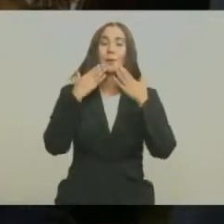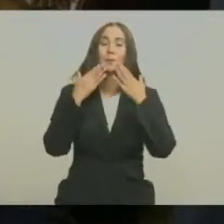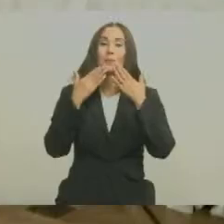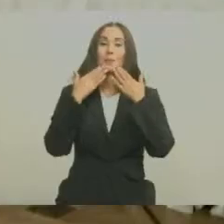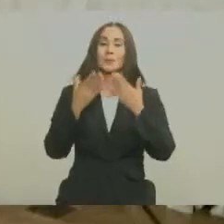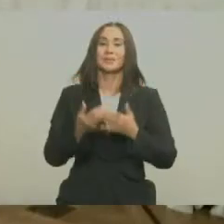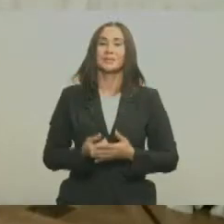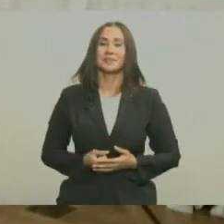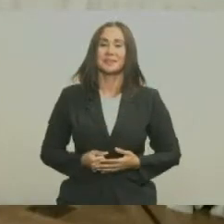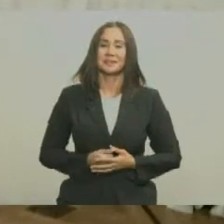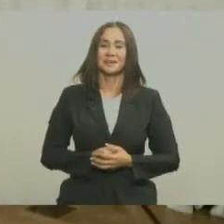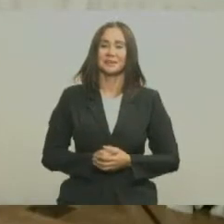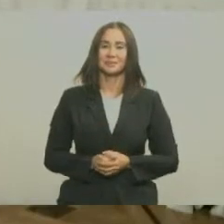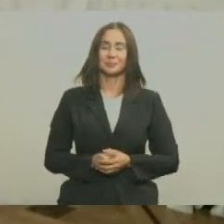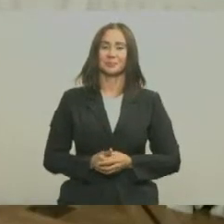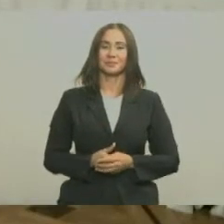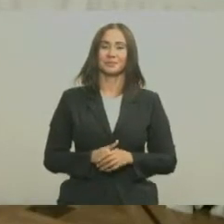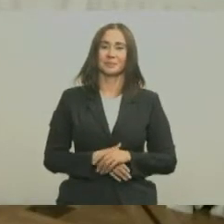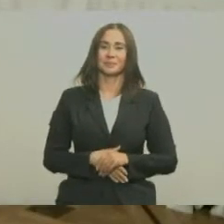gracias.